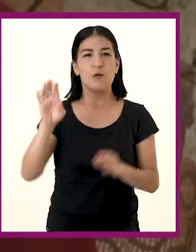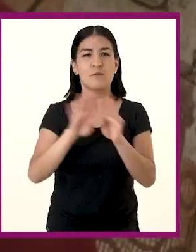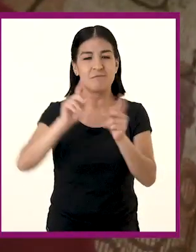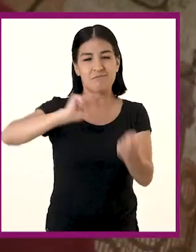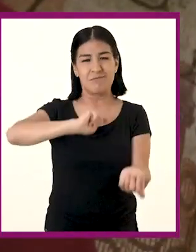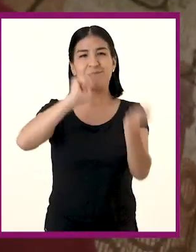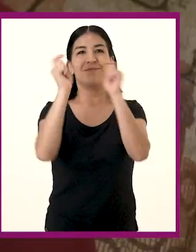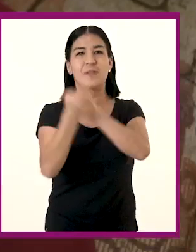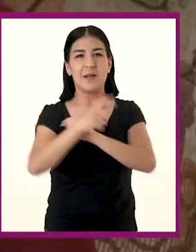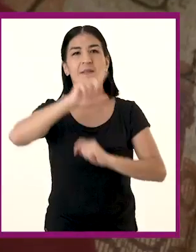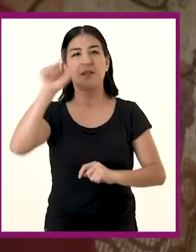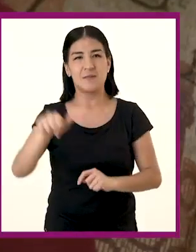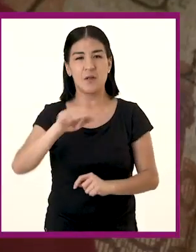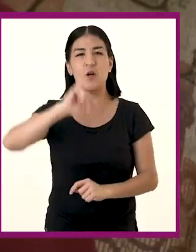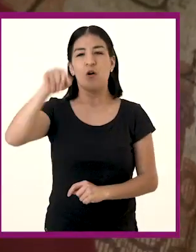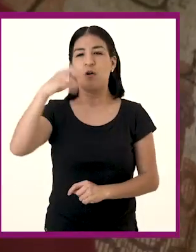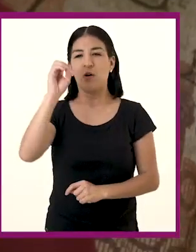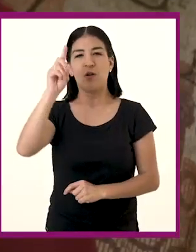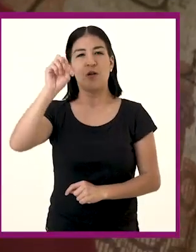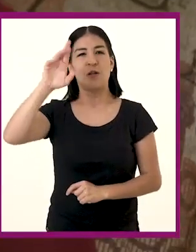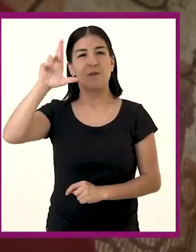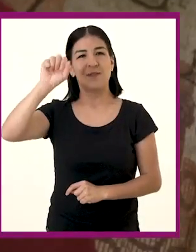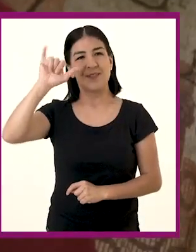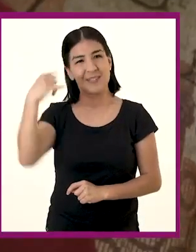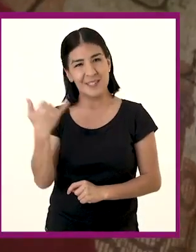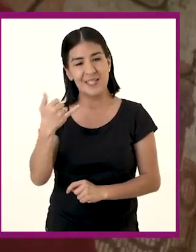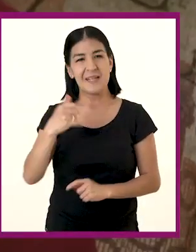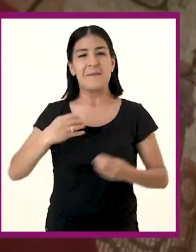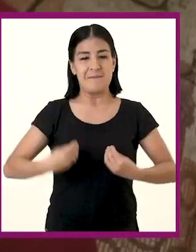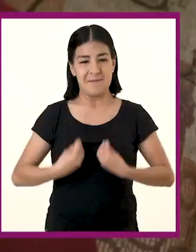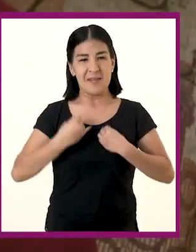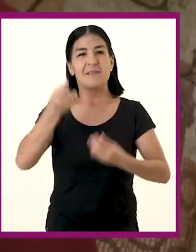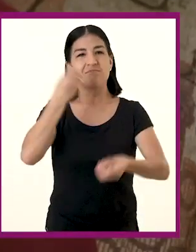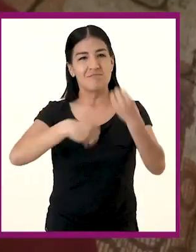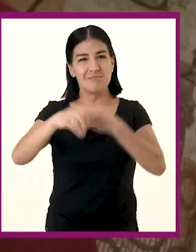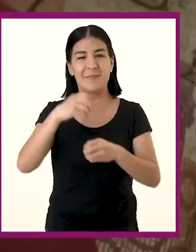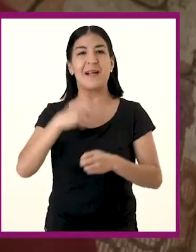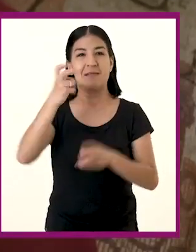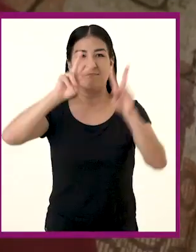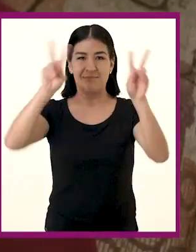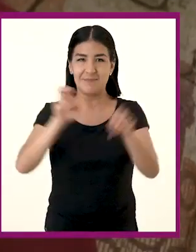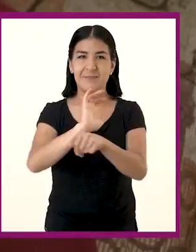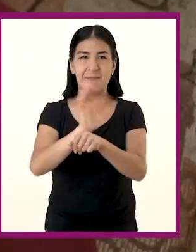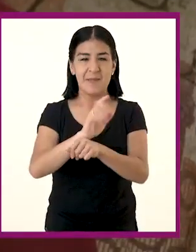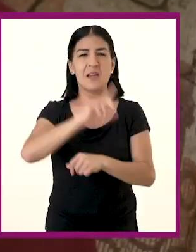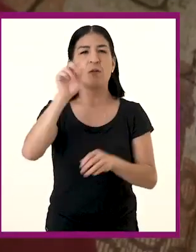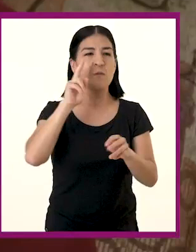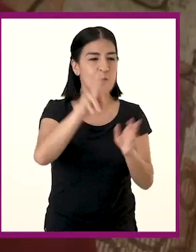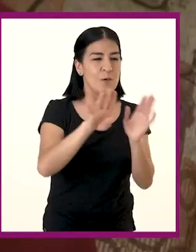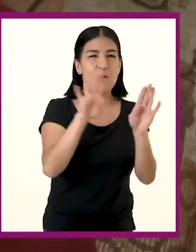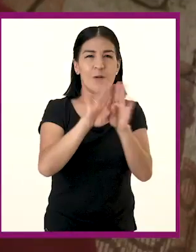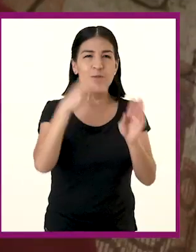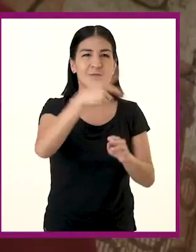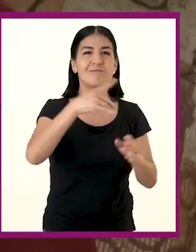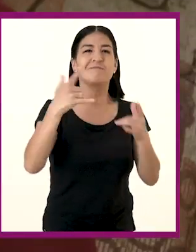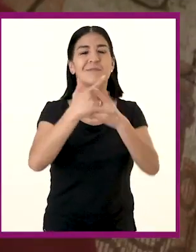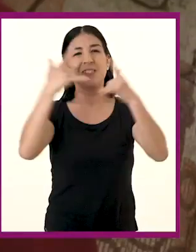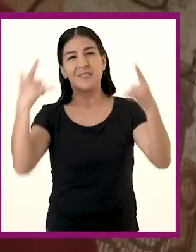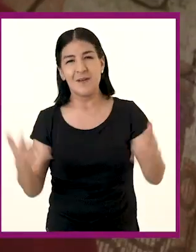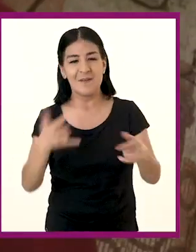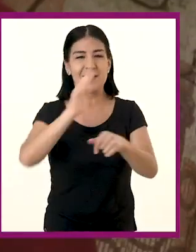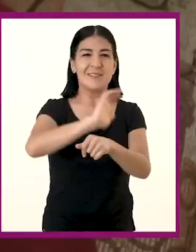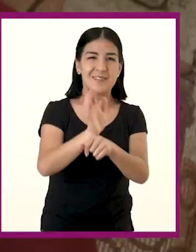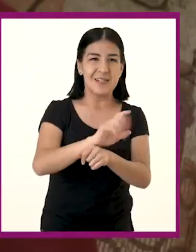que después evolucionó a Jodorowsky Vida y Obra. Pero realmente es un libro que aborda el cine. Vemos filmografía,